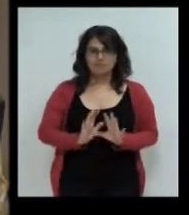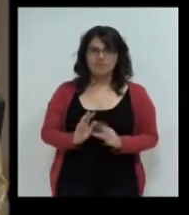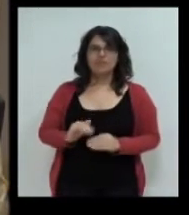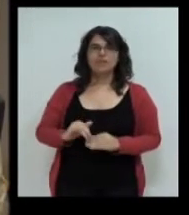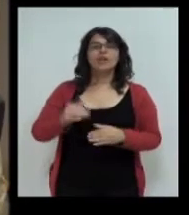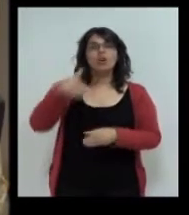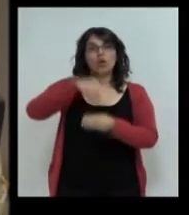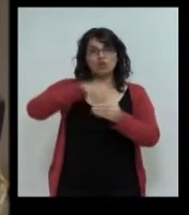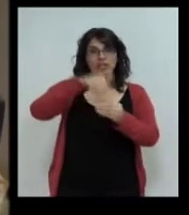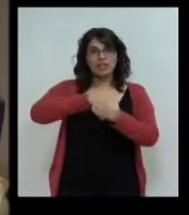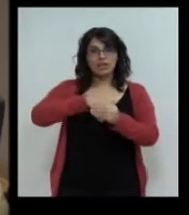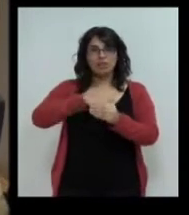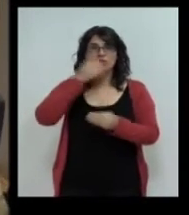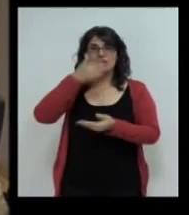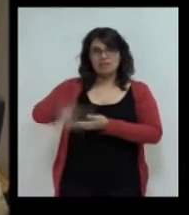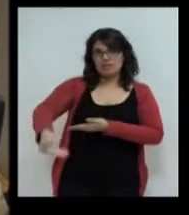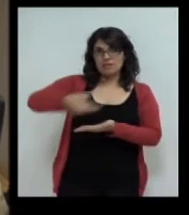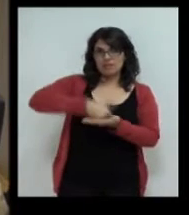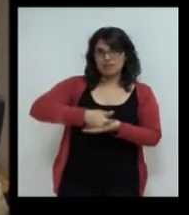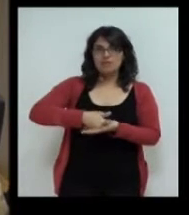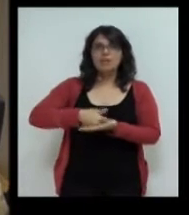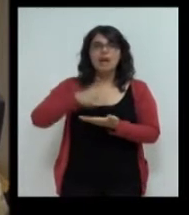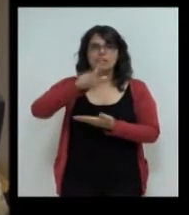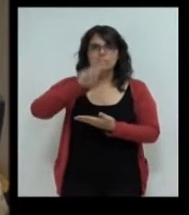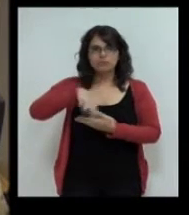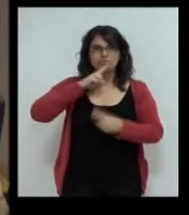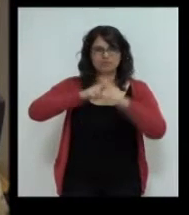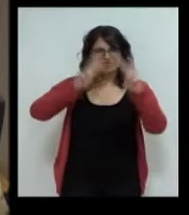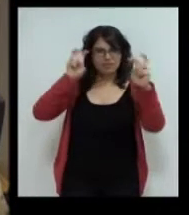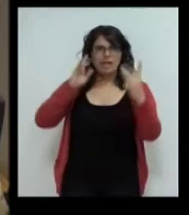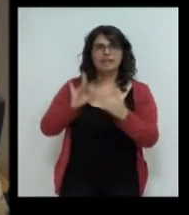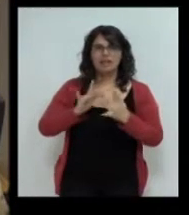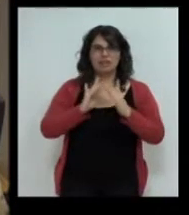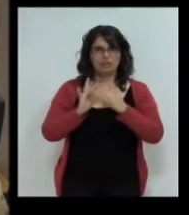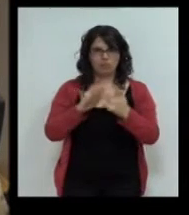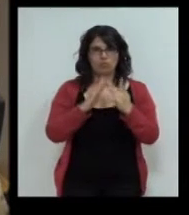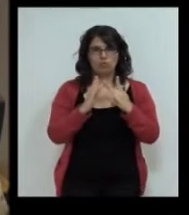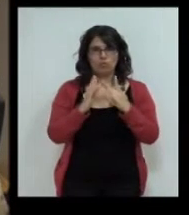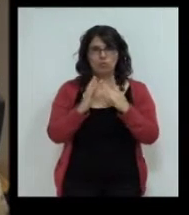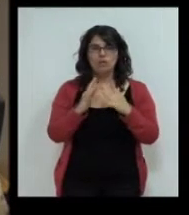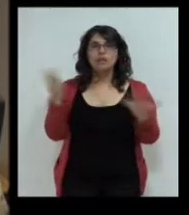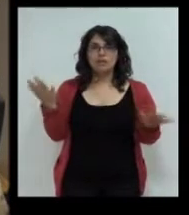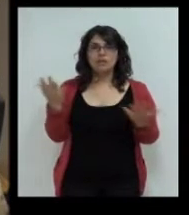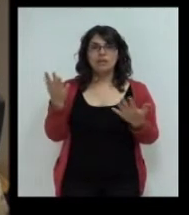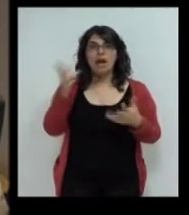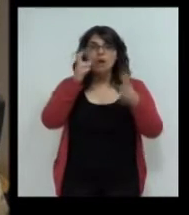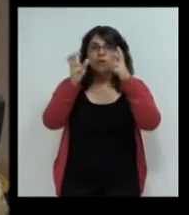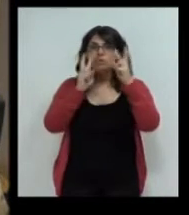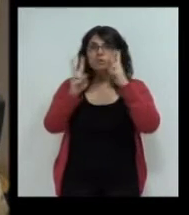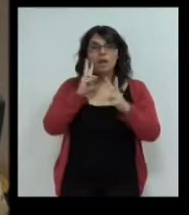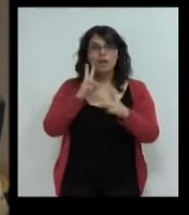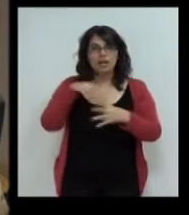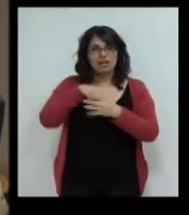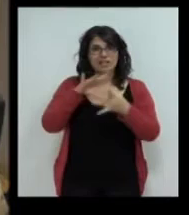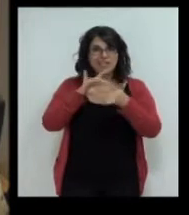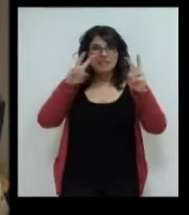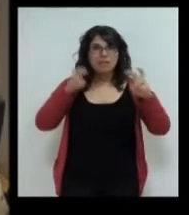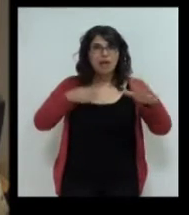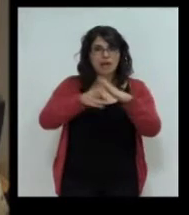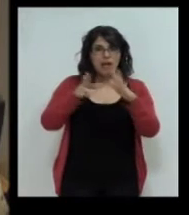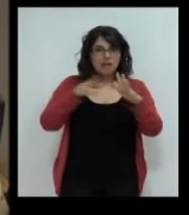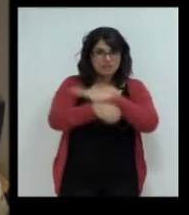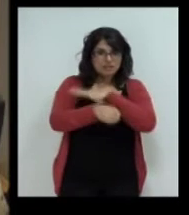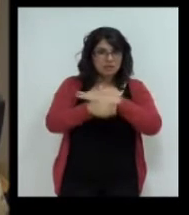contenido bajo demanda, pues es contenido interactivo. Y la Ley General Audiovisual no entra en la accesibilidad ni a los servicios